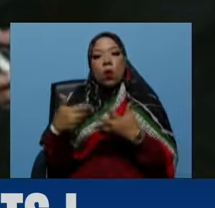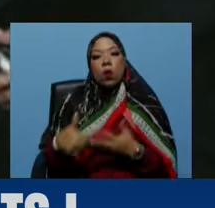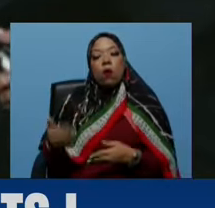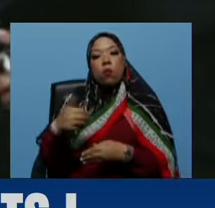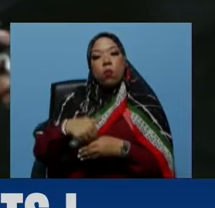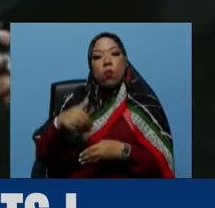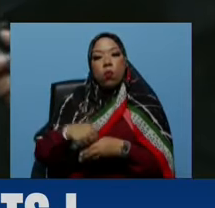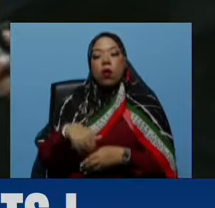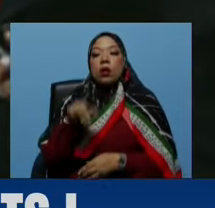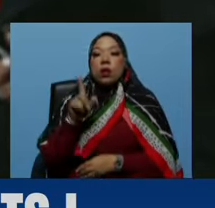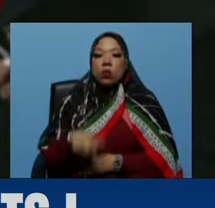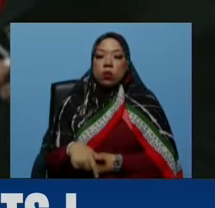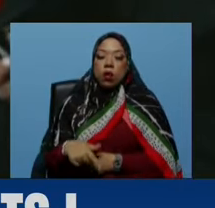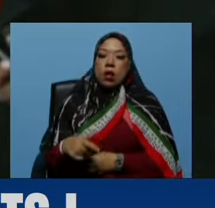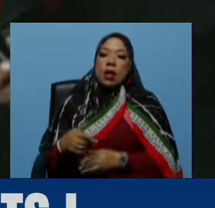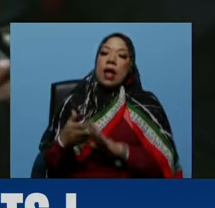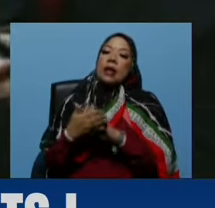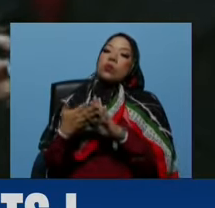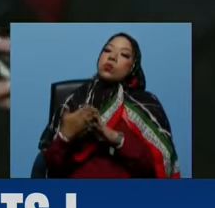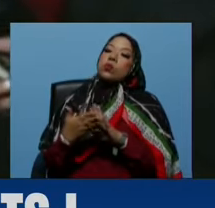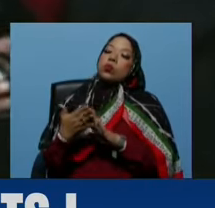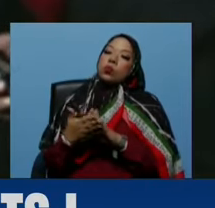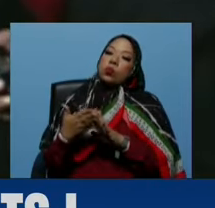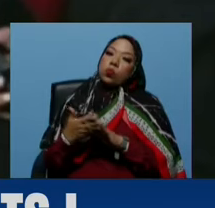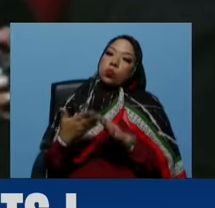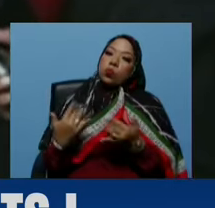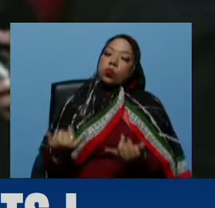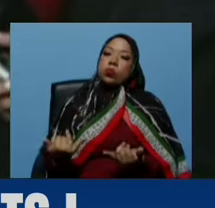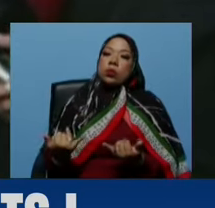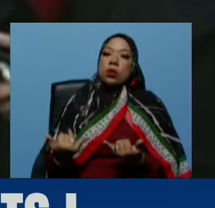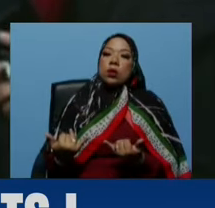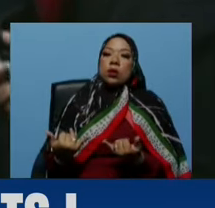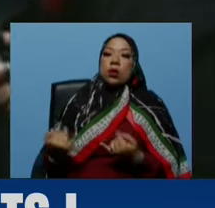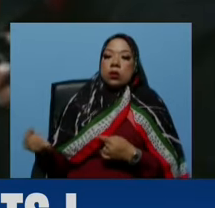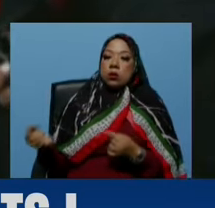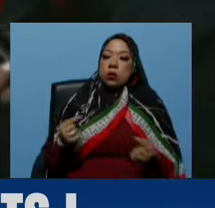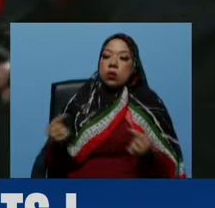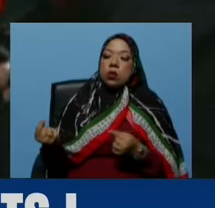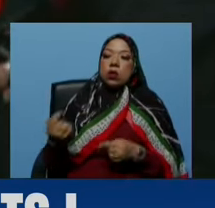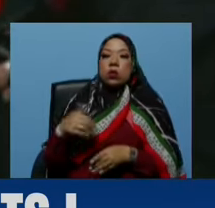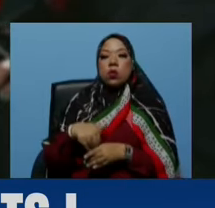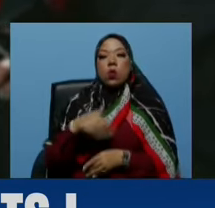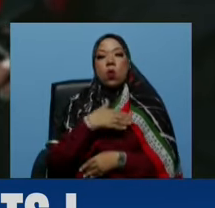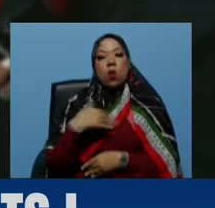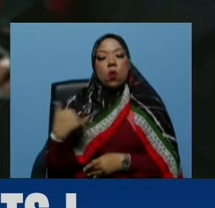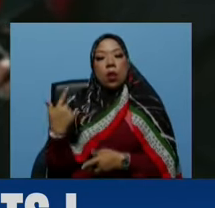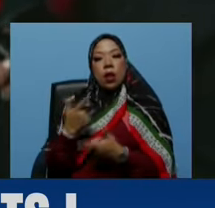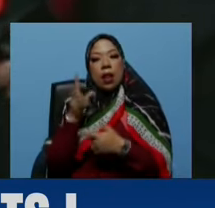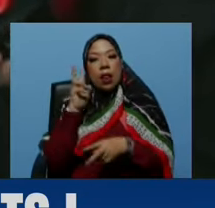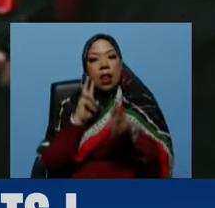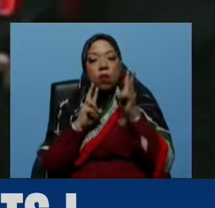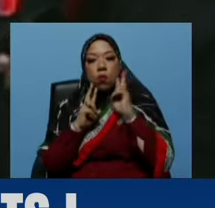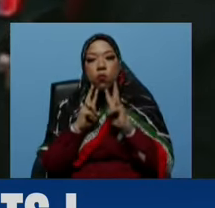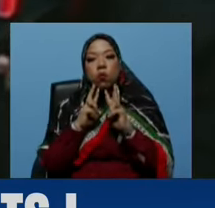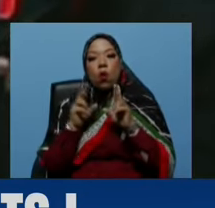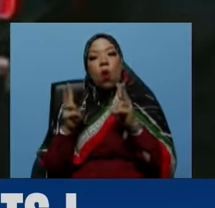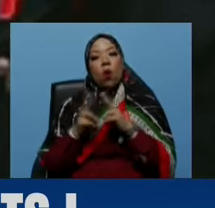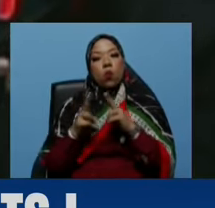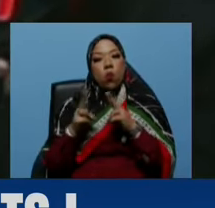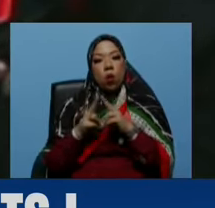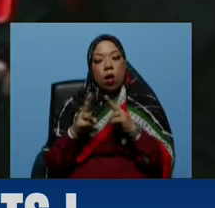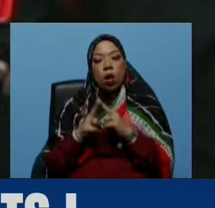electoral como tal. Si queremos resolver la diatriba electoral, si queremos jugarle limpio al país, lo conducente es